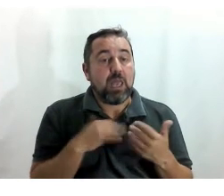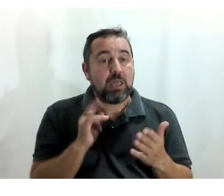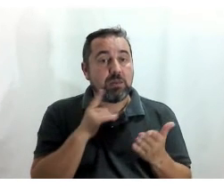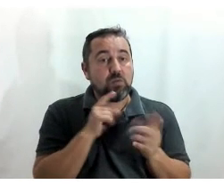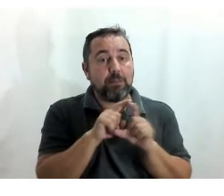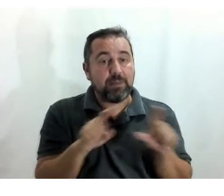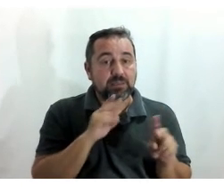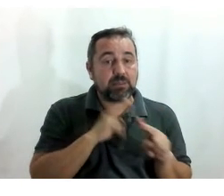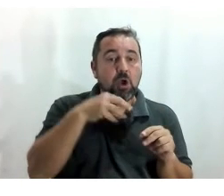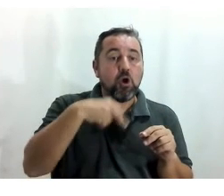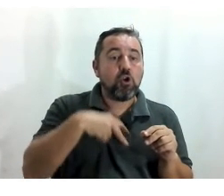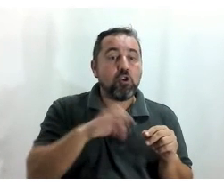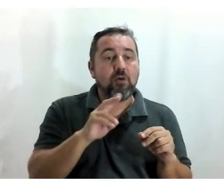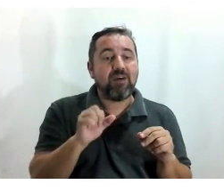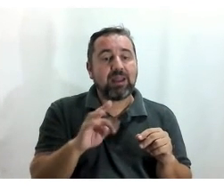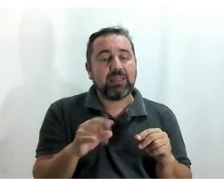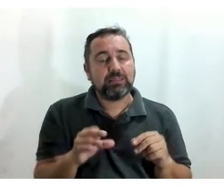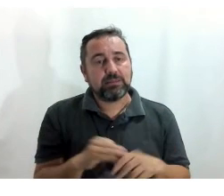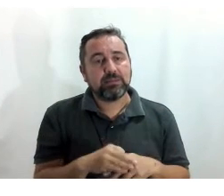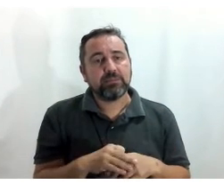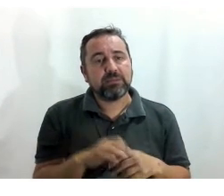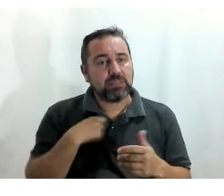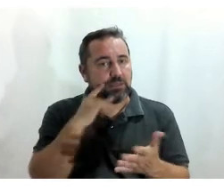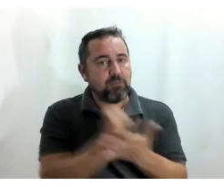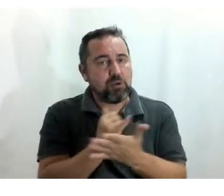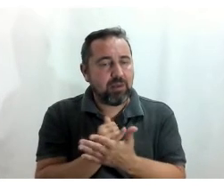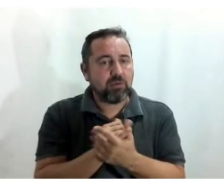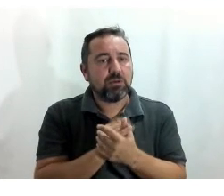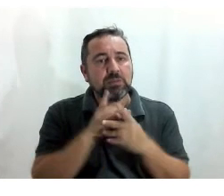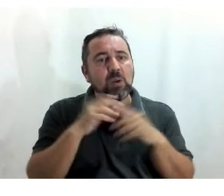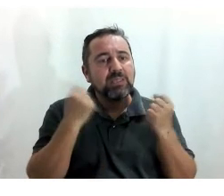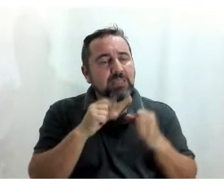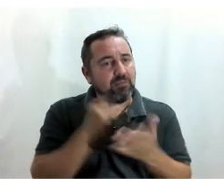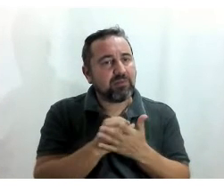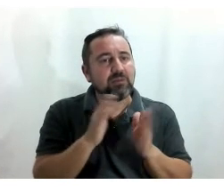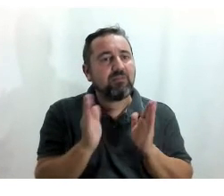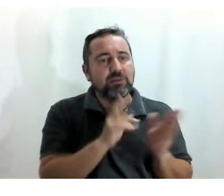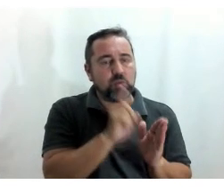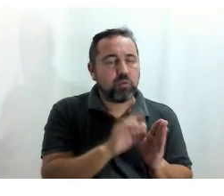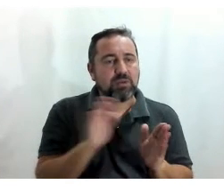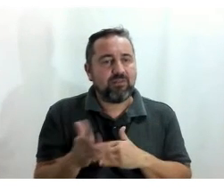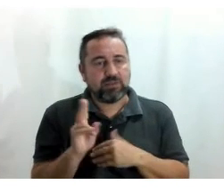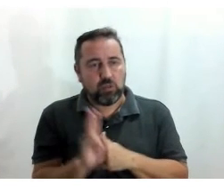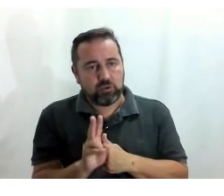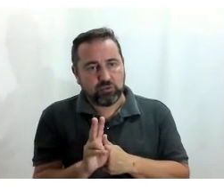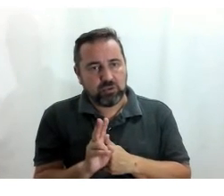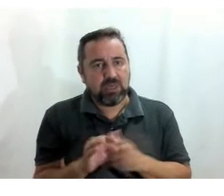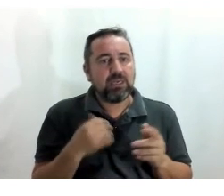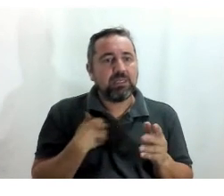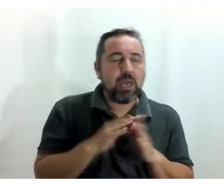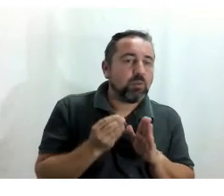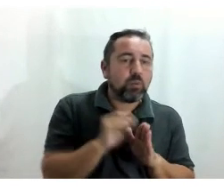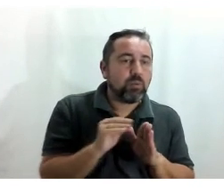empresa, Novartis, la cual está probando en ensayo clínico en fase 1 y en fase 2 la introducción